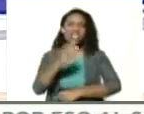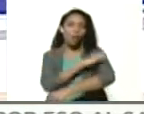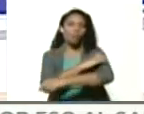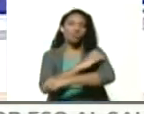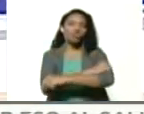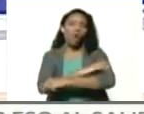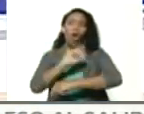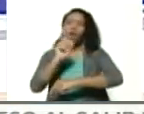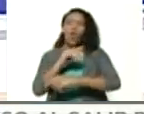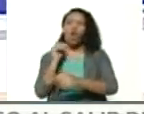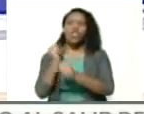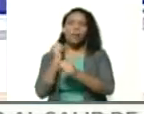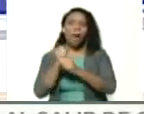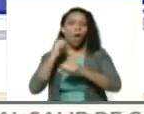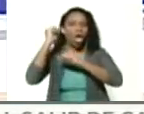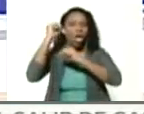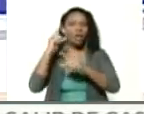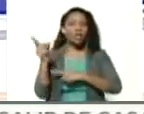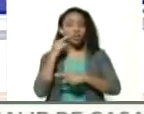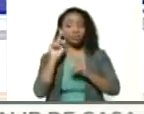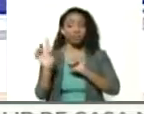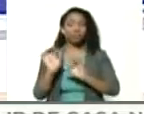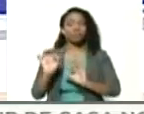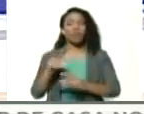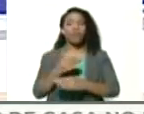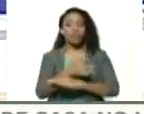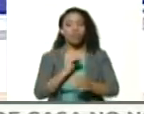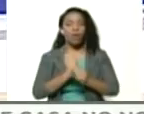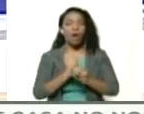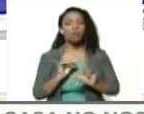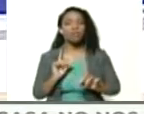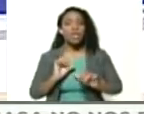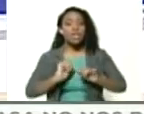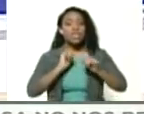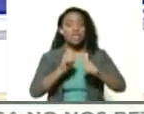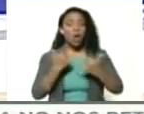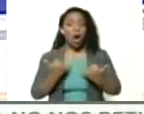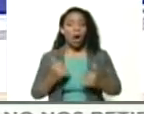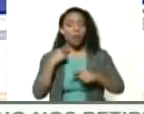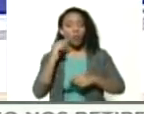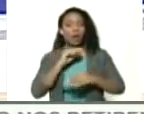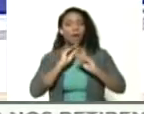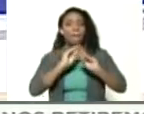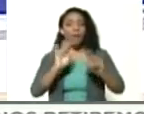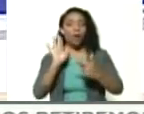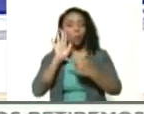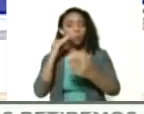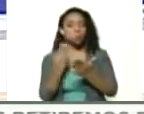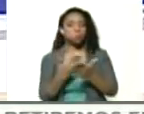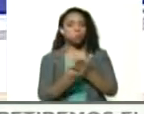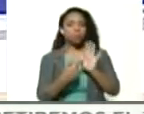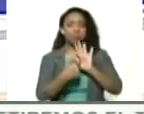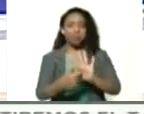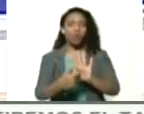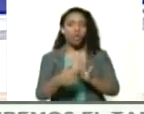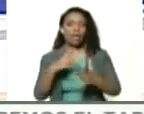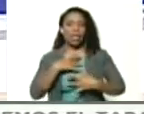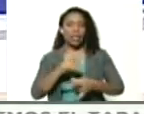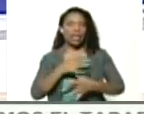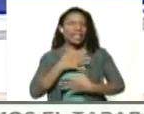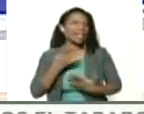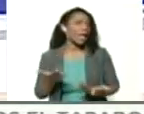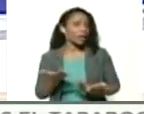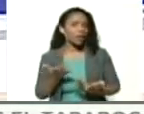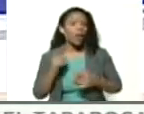a dudas, ya ellos calentaron los motores, hicieron sus anuncios y mostraron sus intenciones. Estos